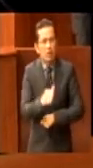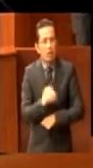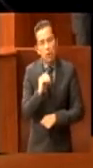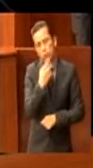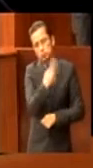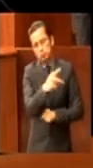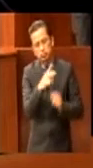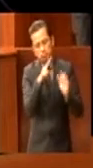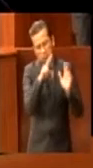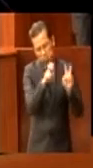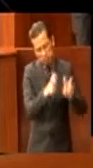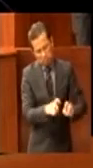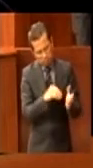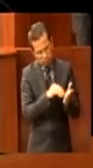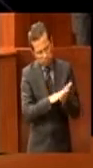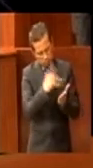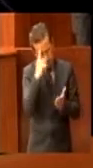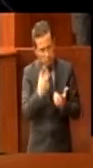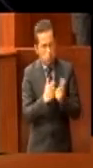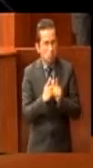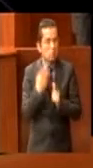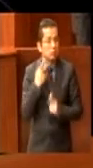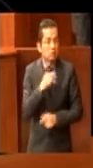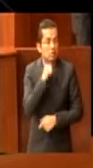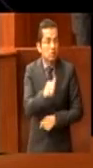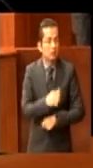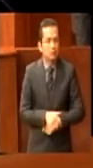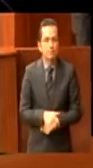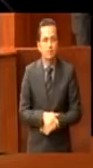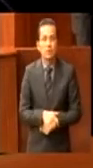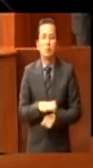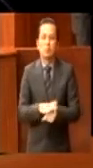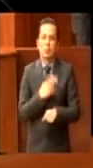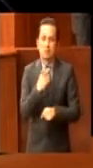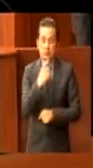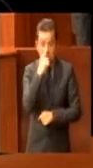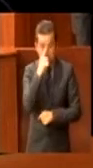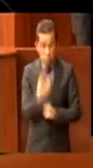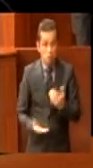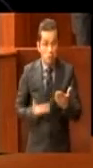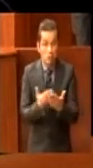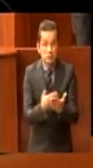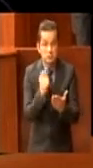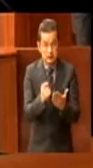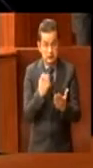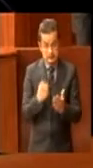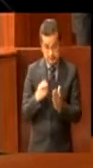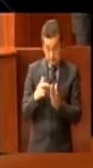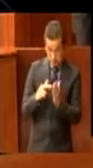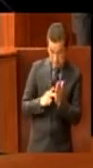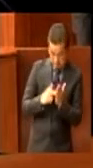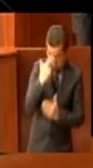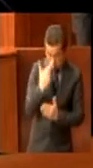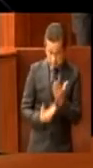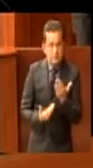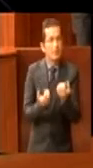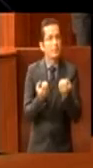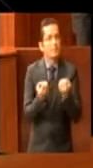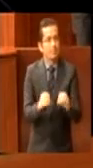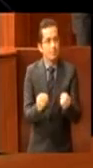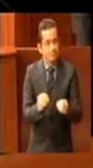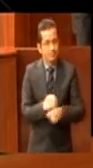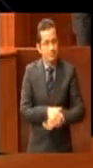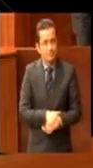electoral o se posiciona a alguien con el fin de obtener una candidatura en la atención a ello declarar la inexistencia de las infracciones denunciadas